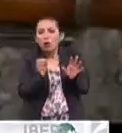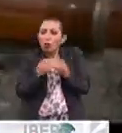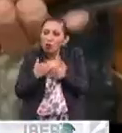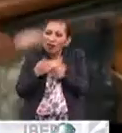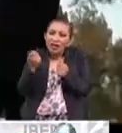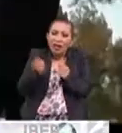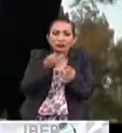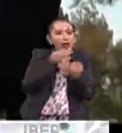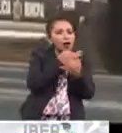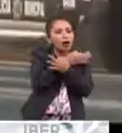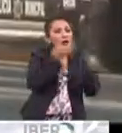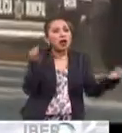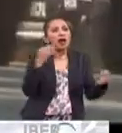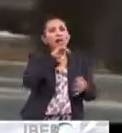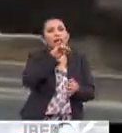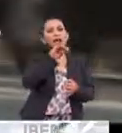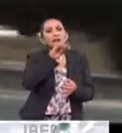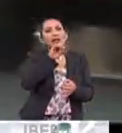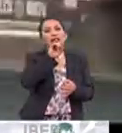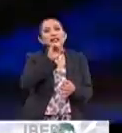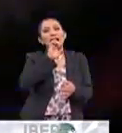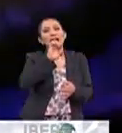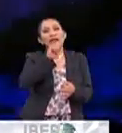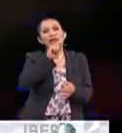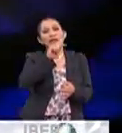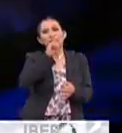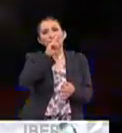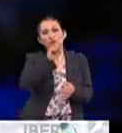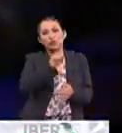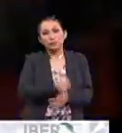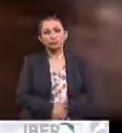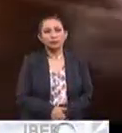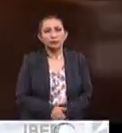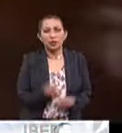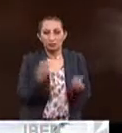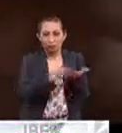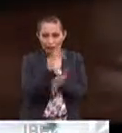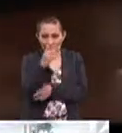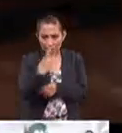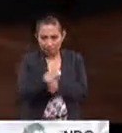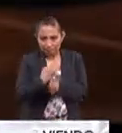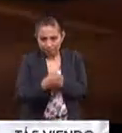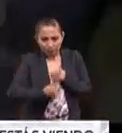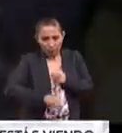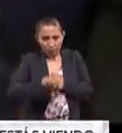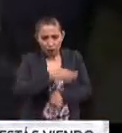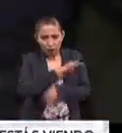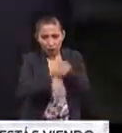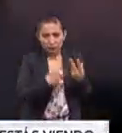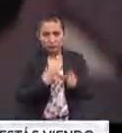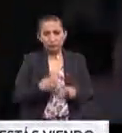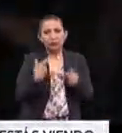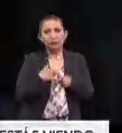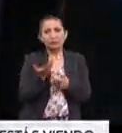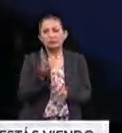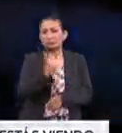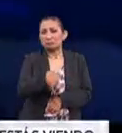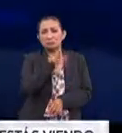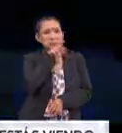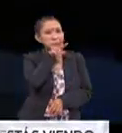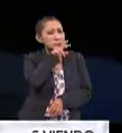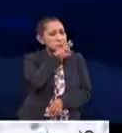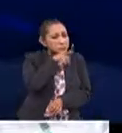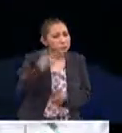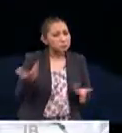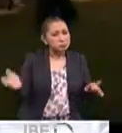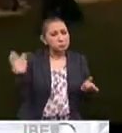entender este mensaje de Jeff Sessions? Sí, Ana, muchas gracias por la invitación, saludos al auditorio. Es muy preocupante